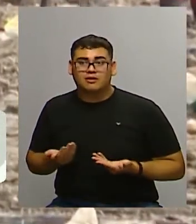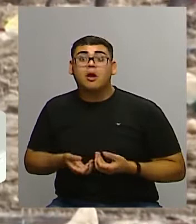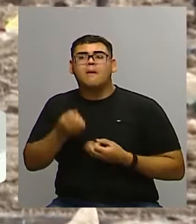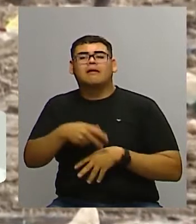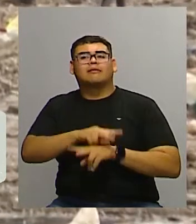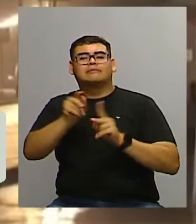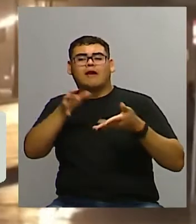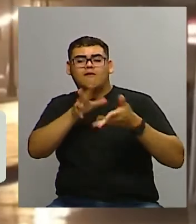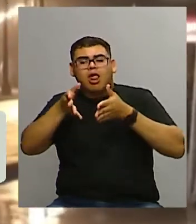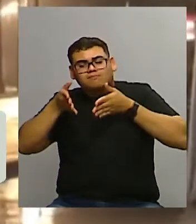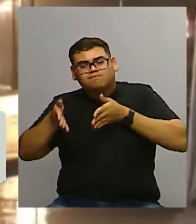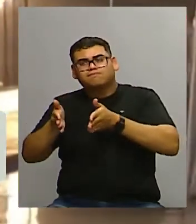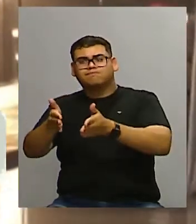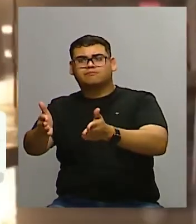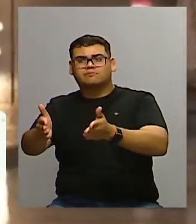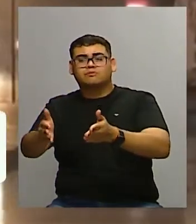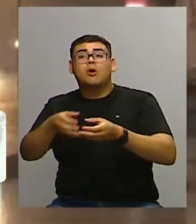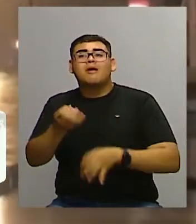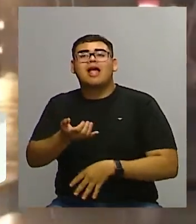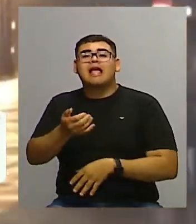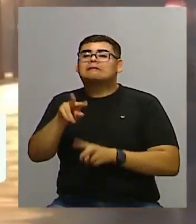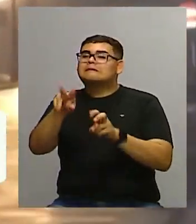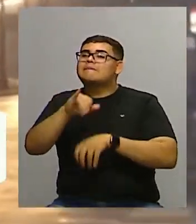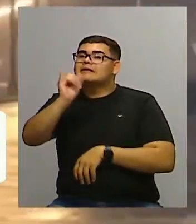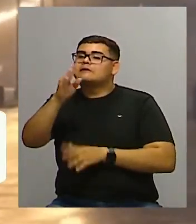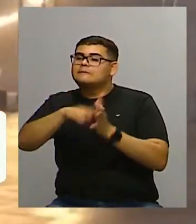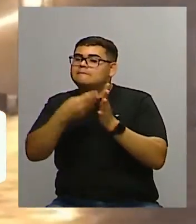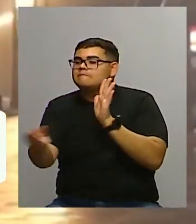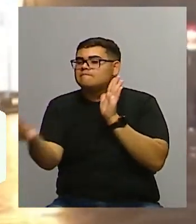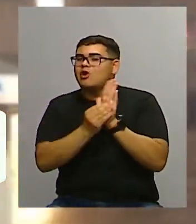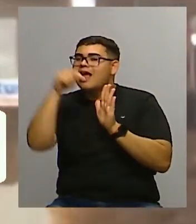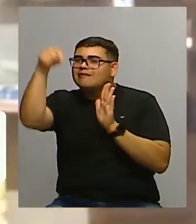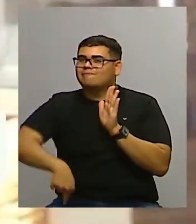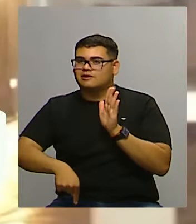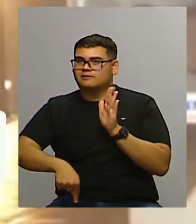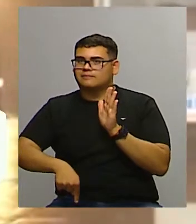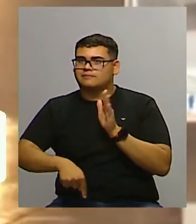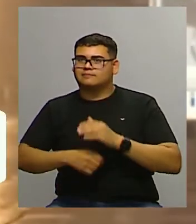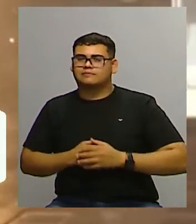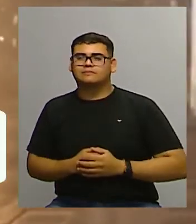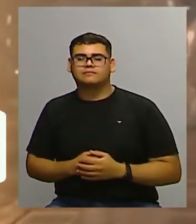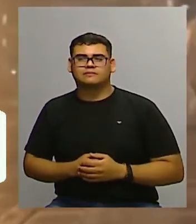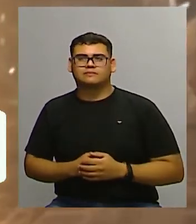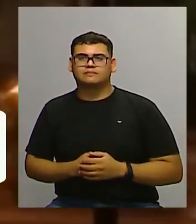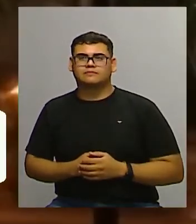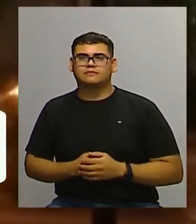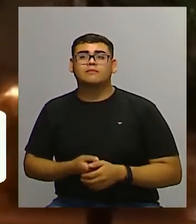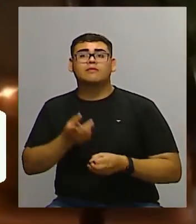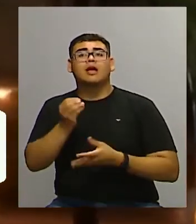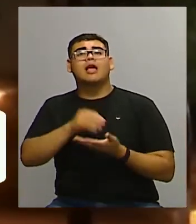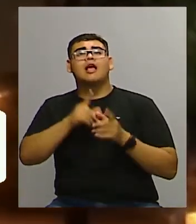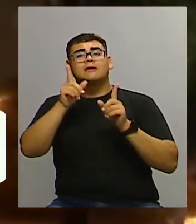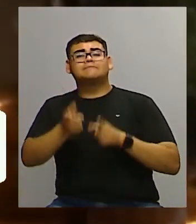marcando rumbos, nos está diciendo que hay temas que ya tienen que estar en la agenda, ya. Teniendo en cuenta también los números que se revelaron estos días